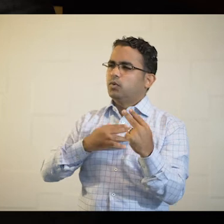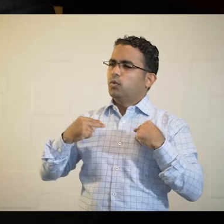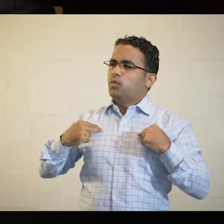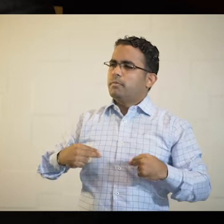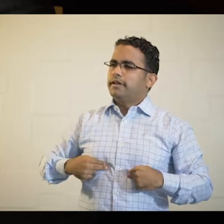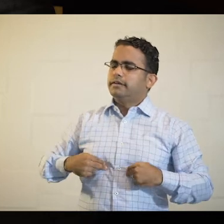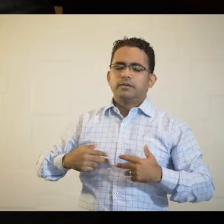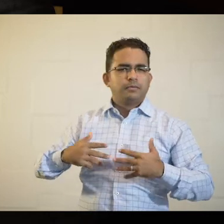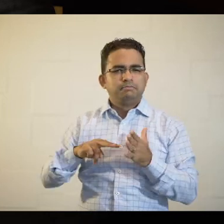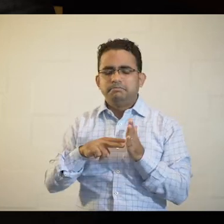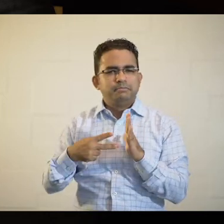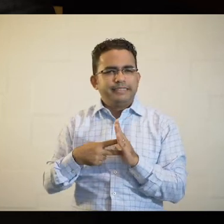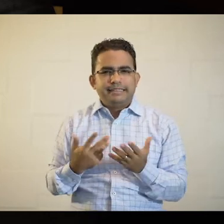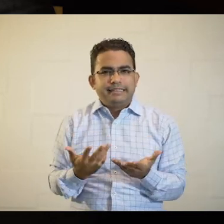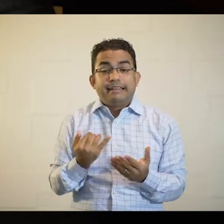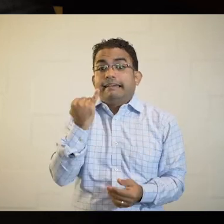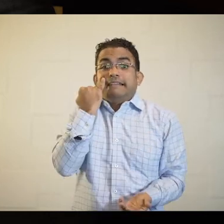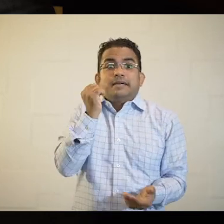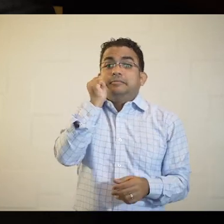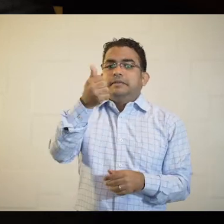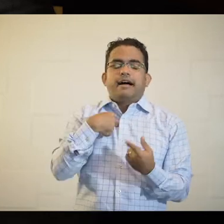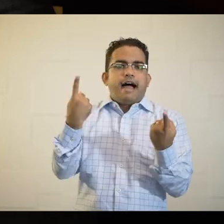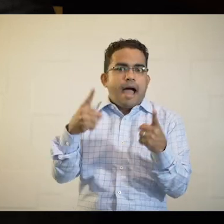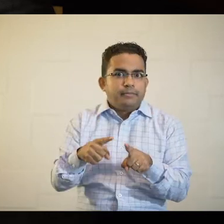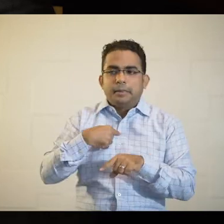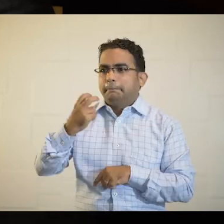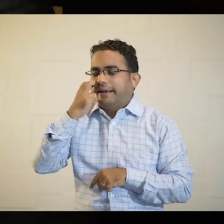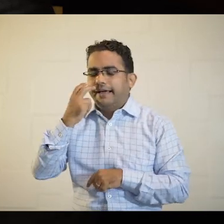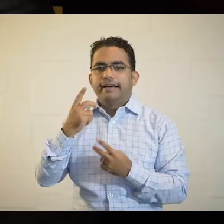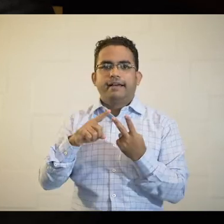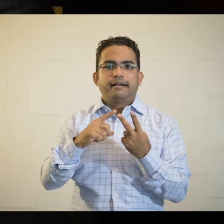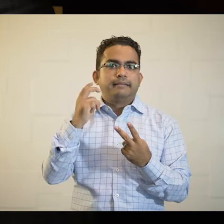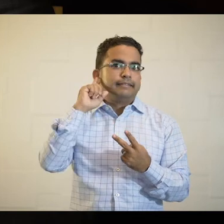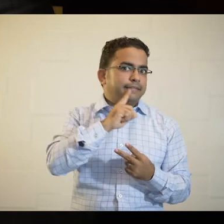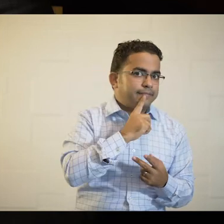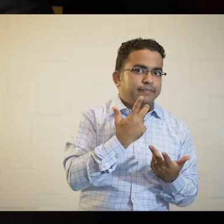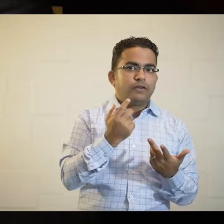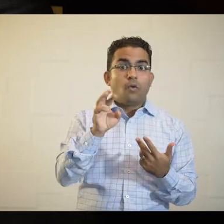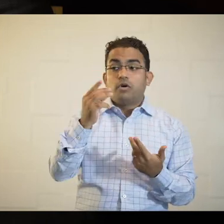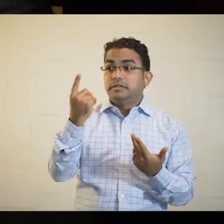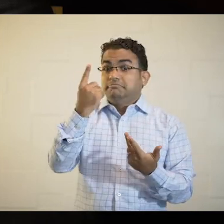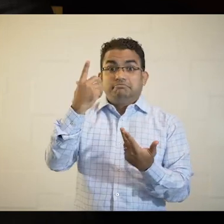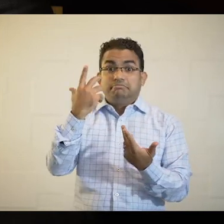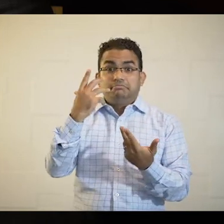Si mañana me quedo ciego o sordo o con una discapacidad intelectual, ¿dejo de ser yo mismo?